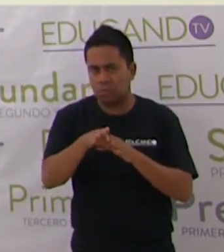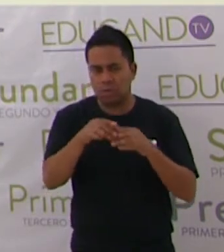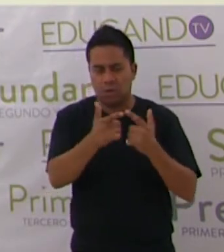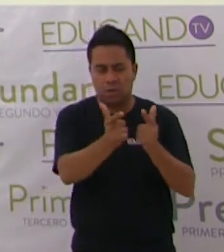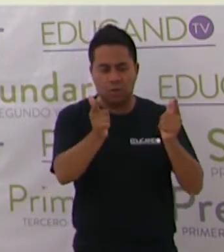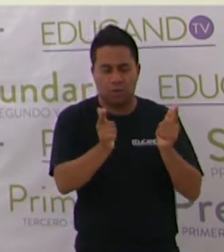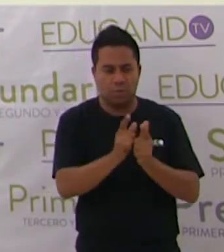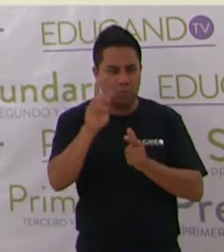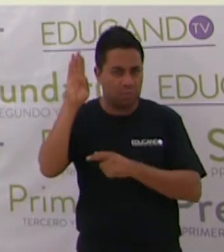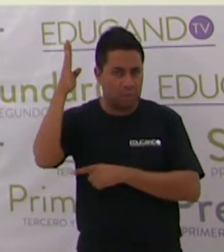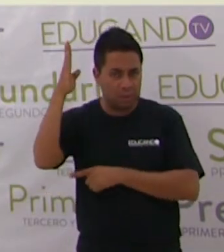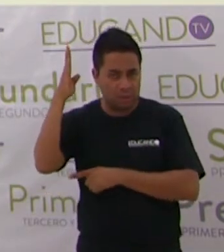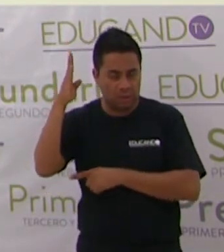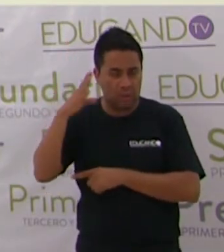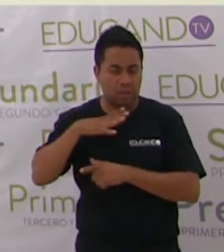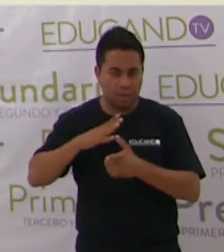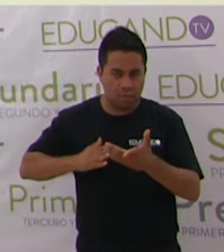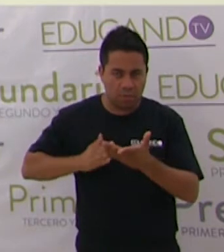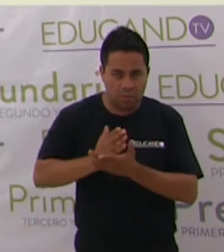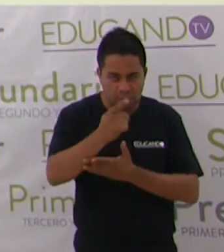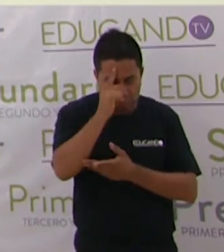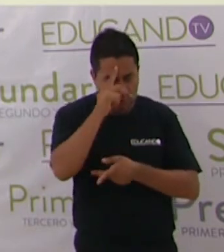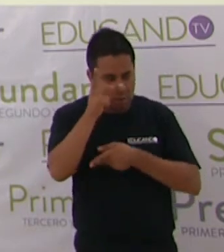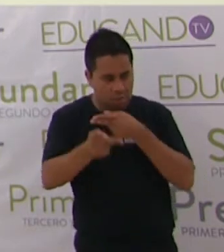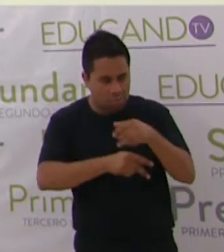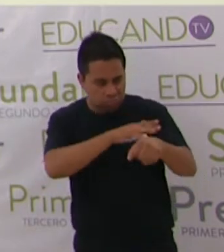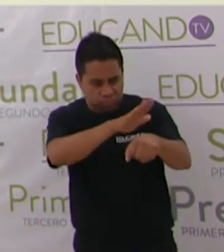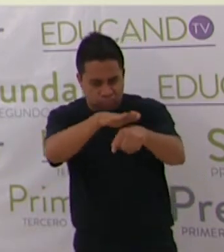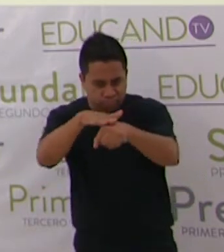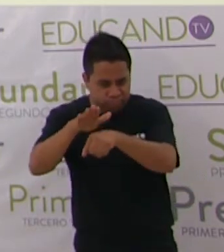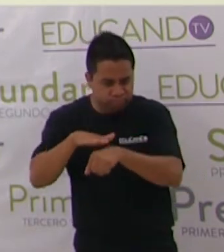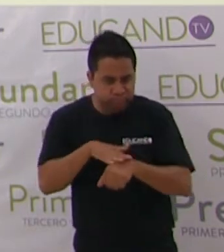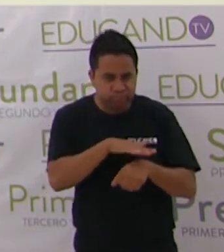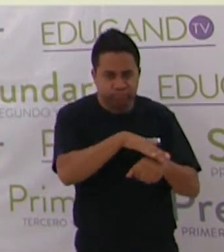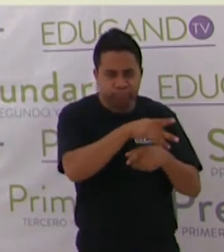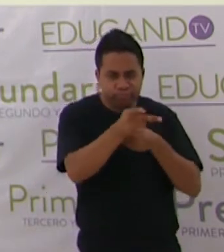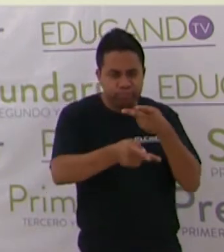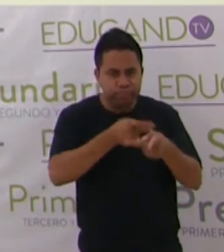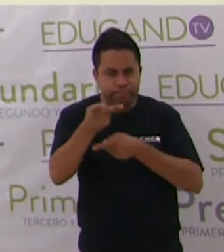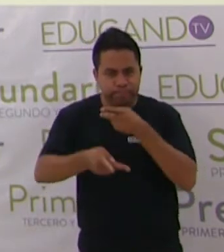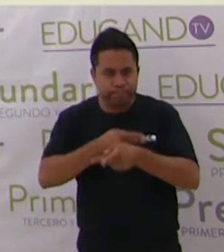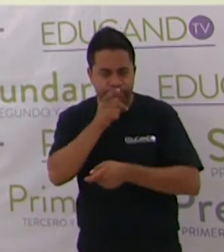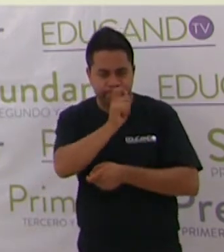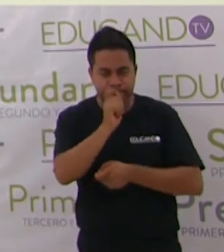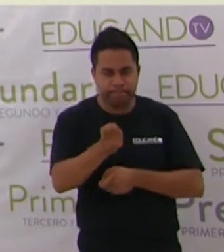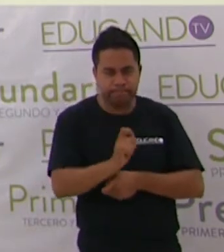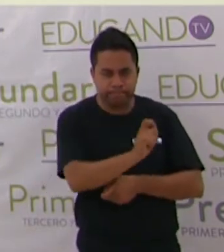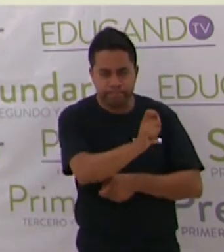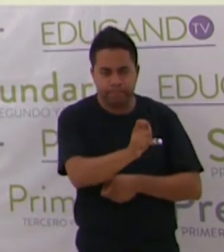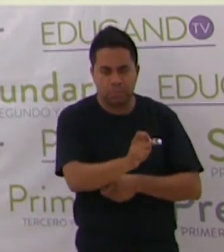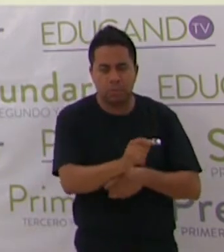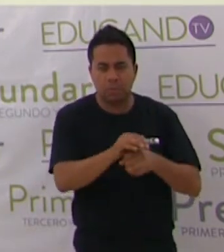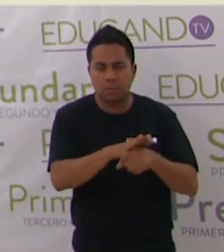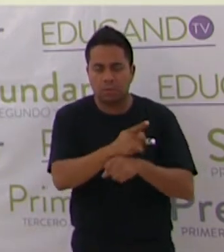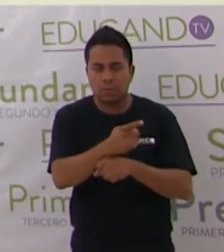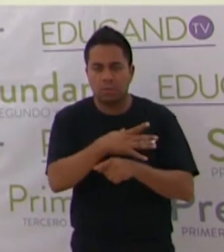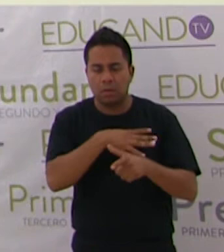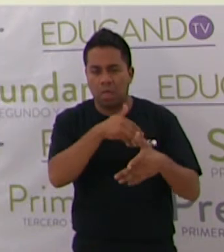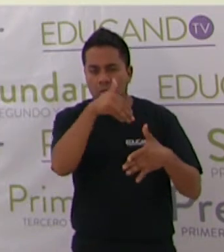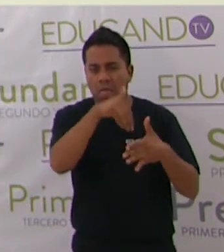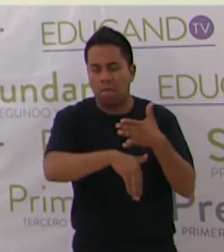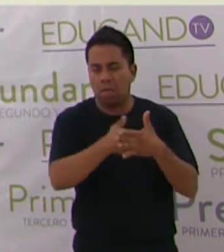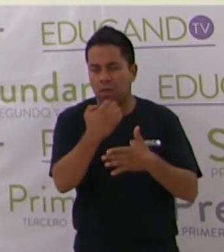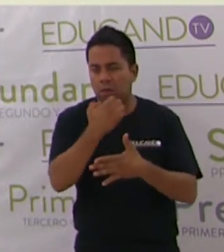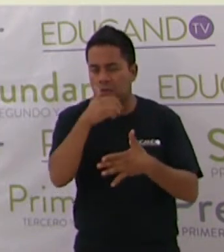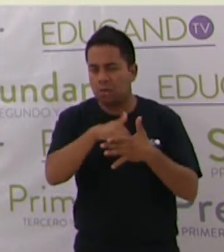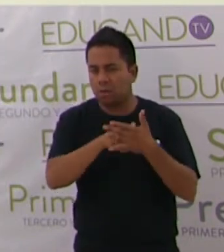bachillerato tuvieron que ir a preguntarle a cada uno de ellos por qué desertaron